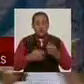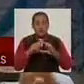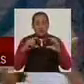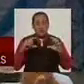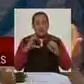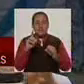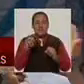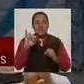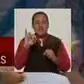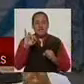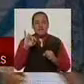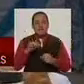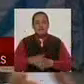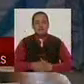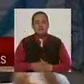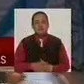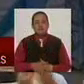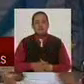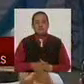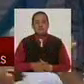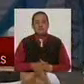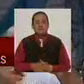de identidad.